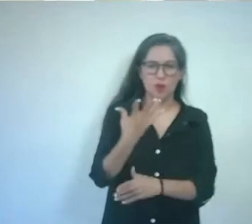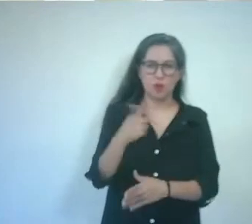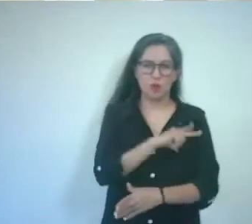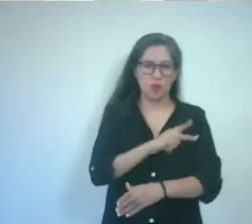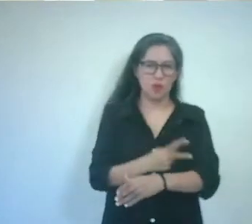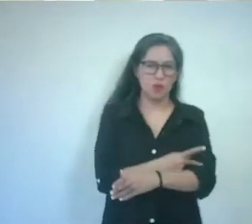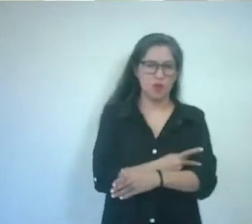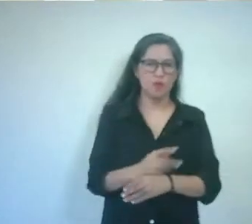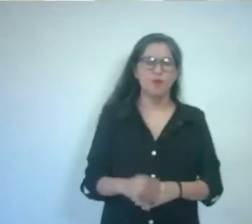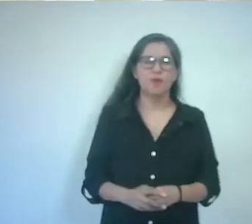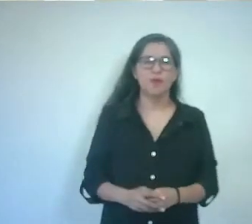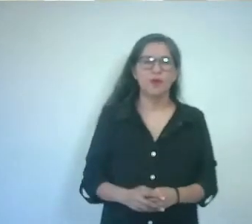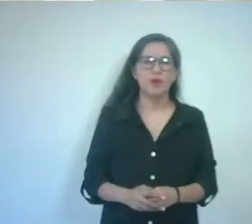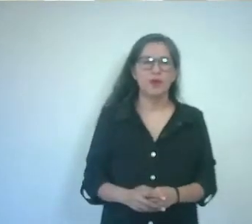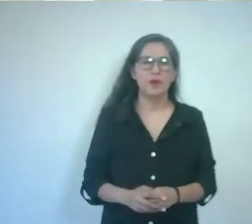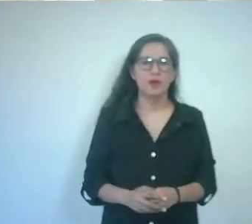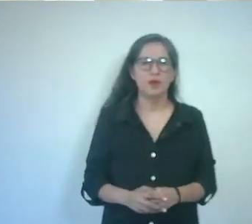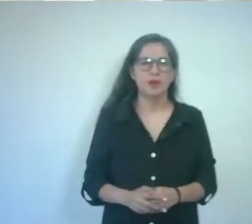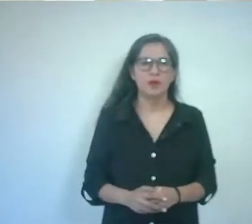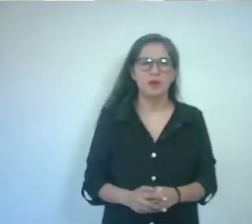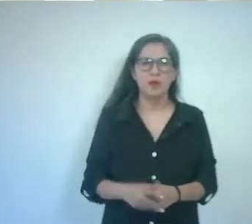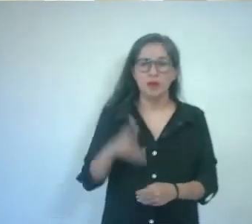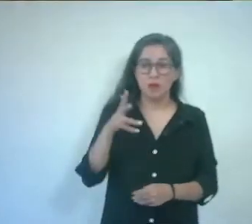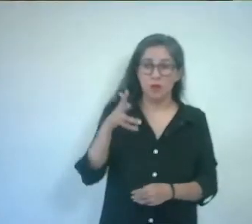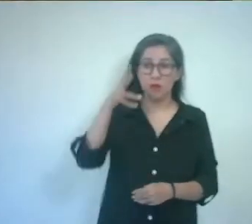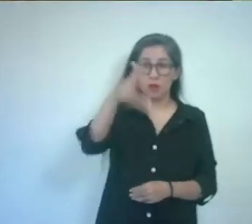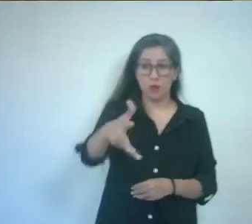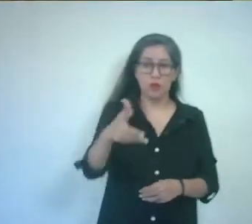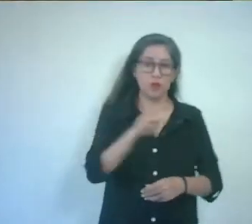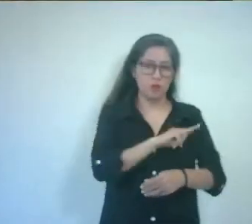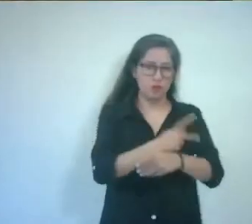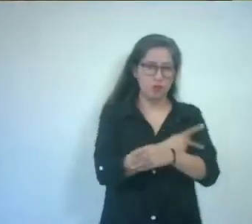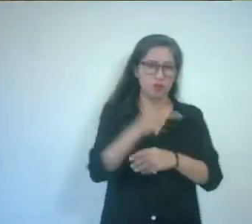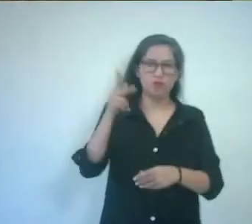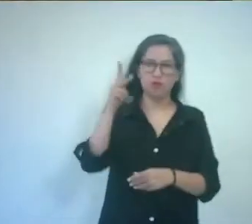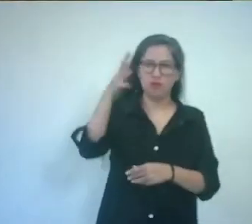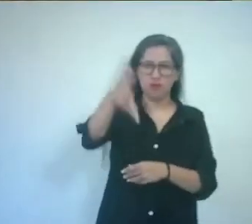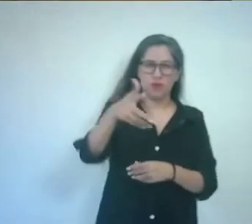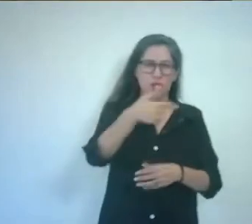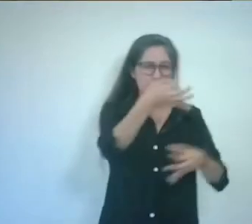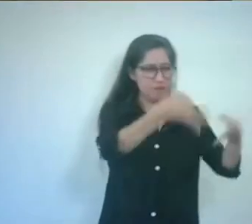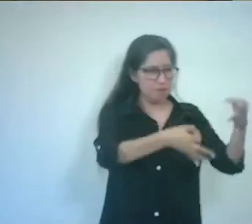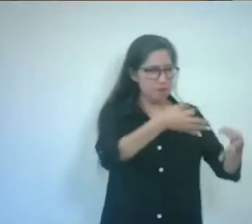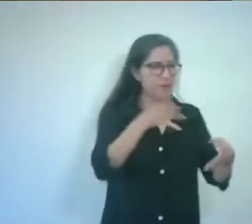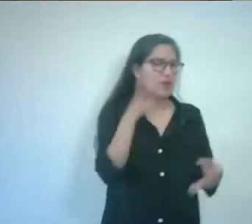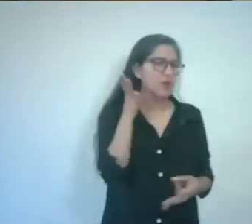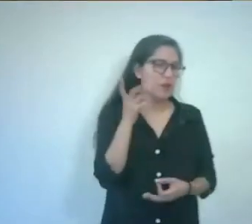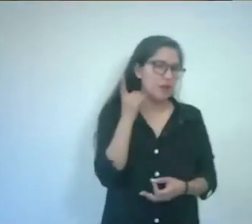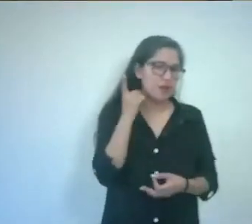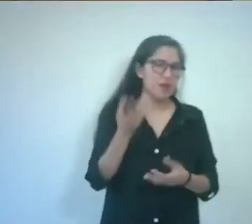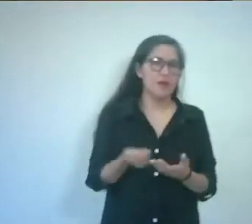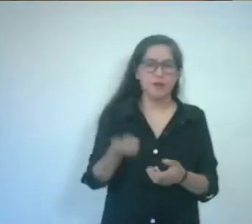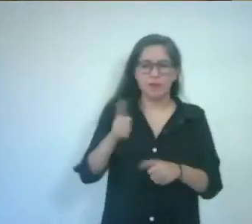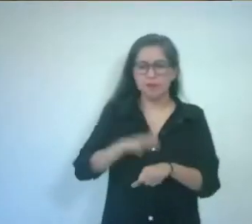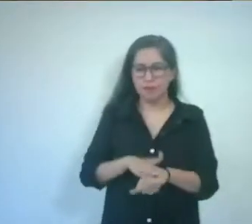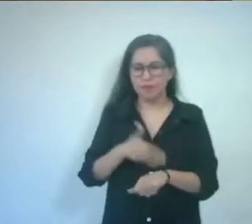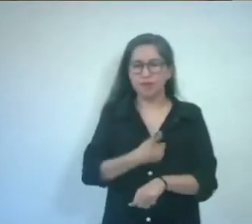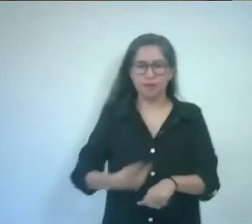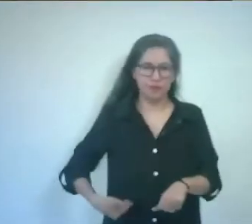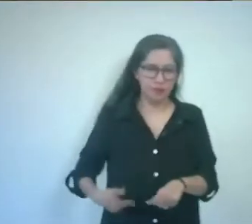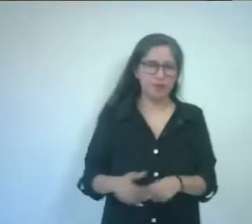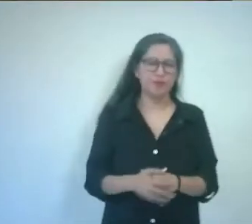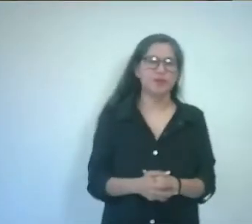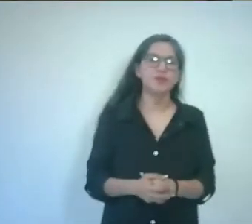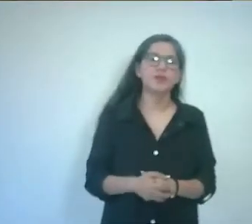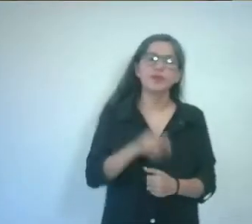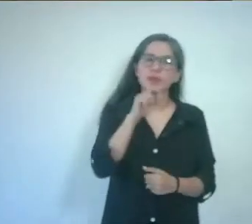poderes ejecutivo y legislativo federales, así como el órgano legislativo y los ayuntamientos de nuestra entidad. A